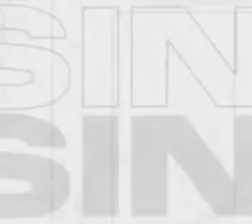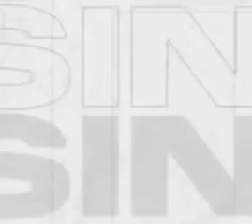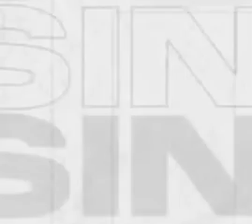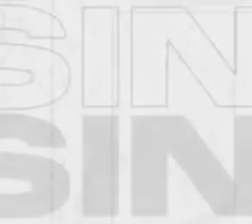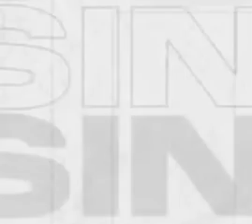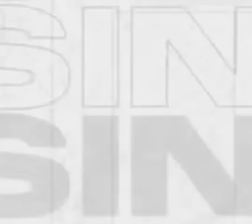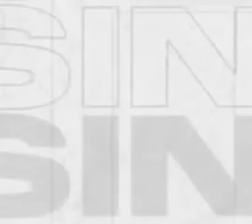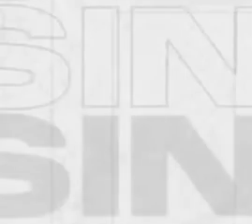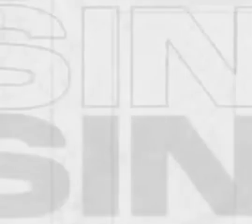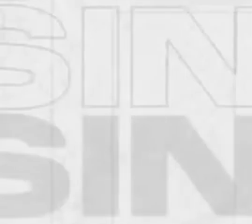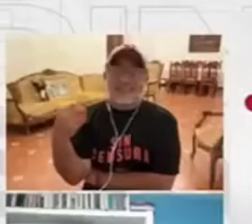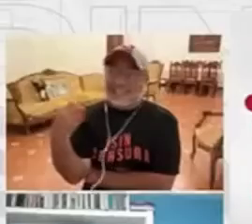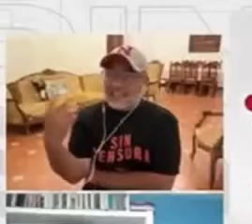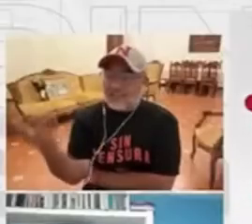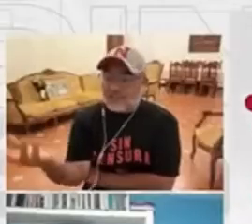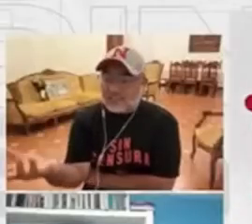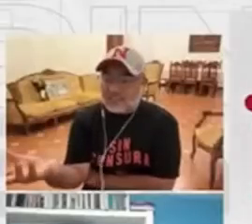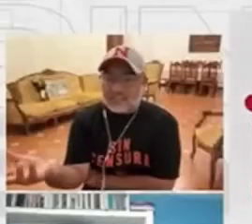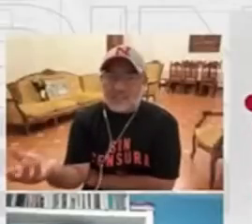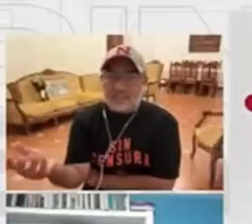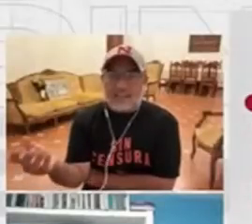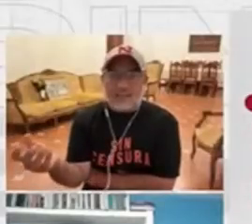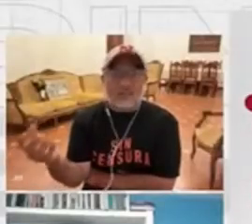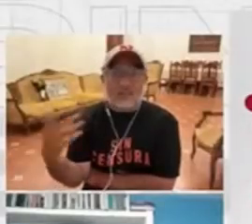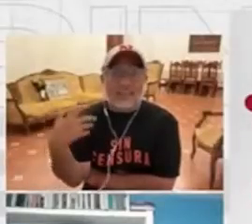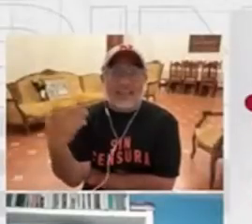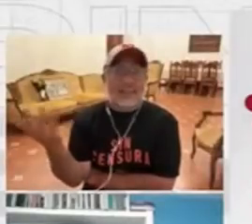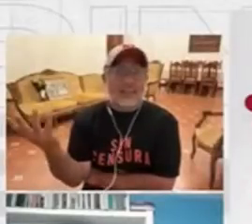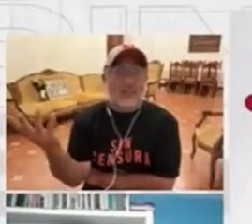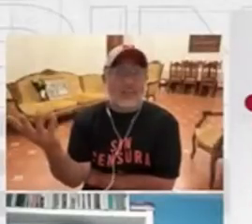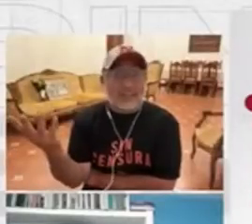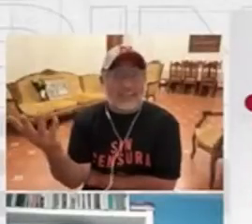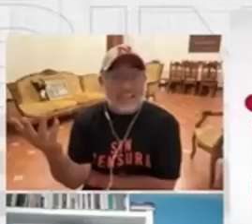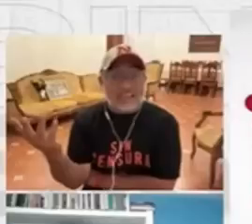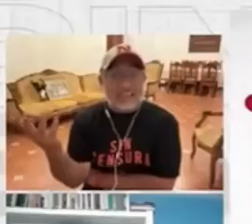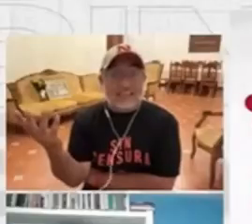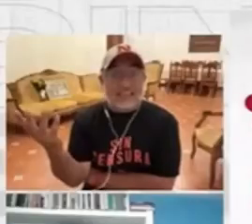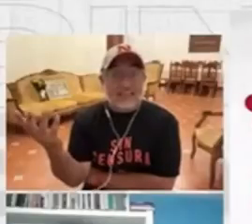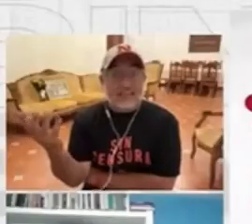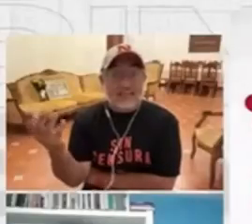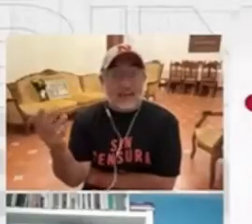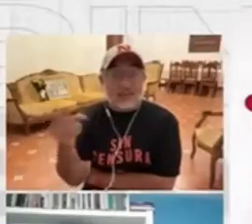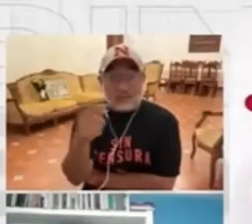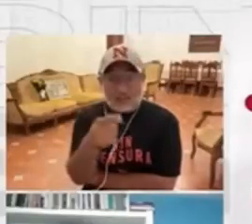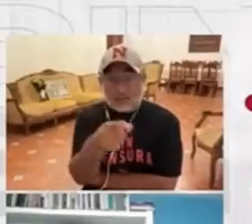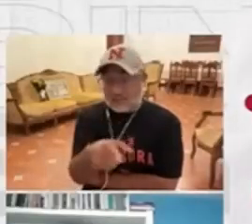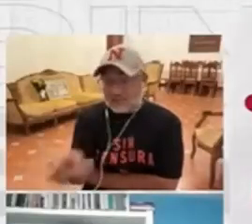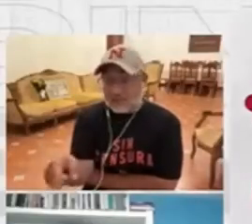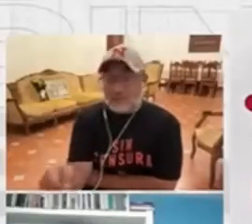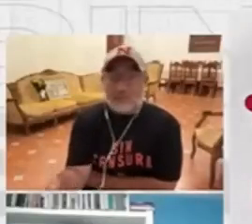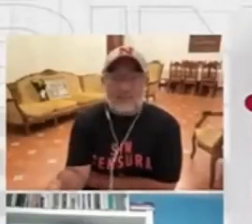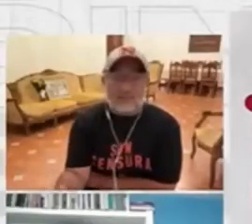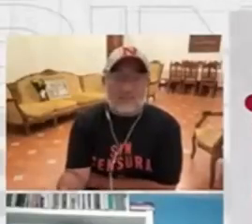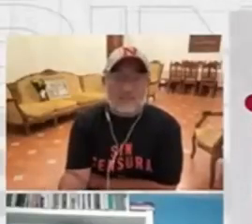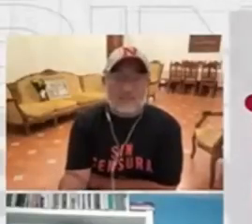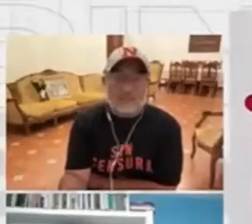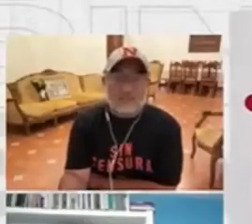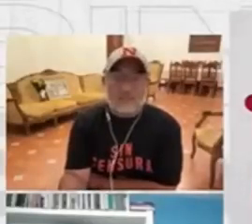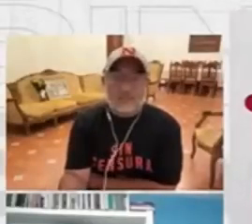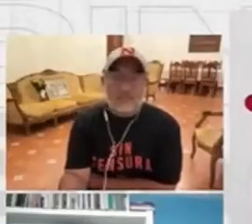nos ocultan y otros, ¿qué tan difícil es encontrarlos y qué le recomiendas a la gente para encontrarlos? Me están